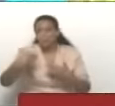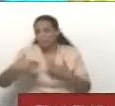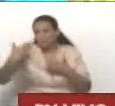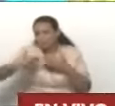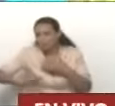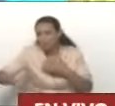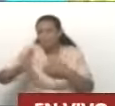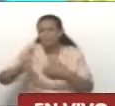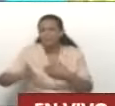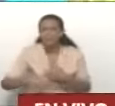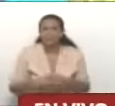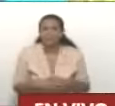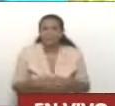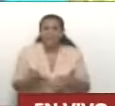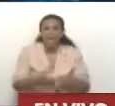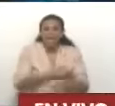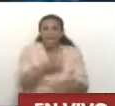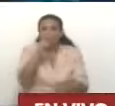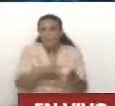Pérez.